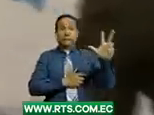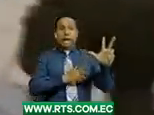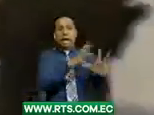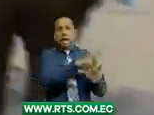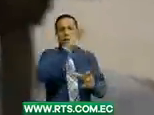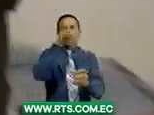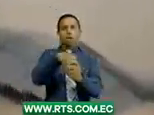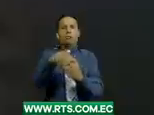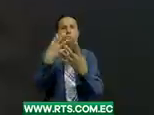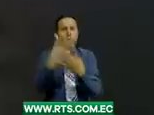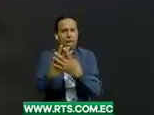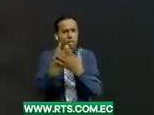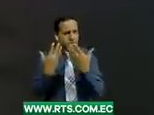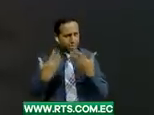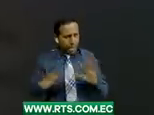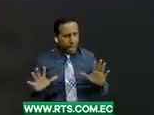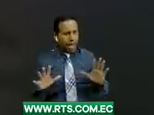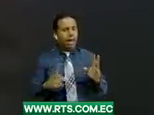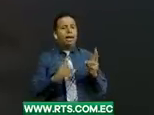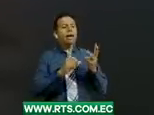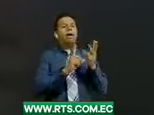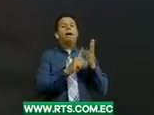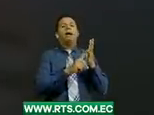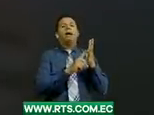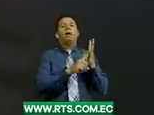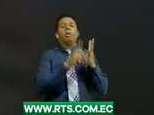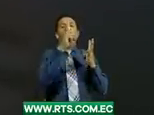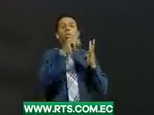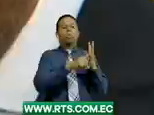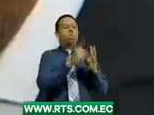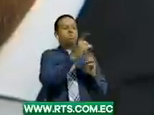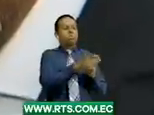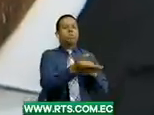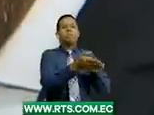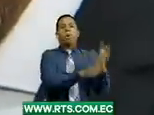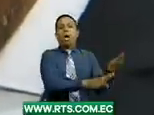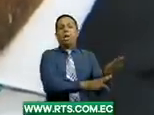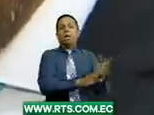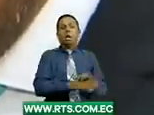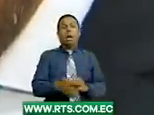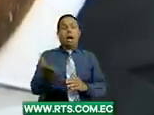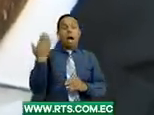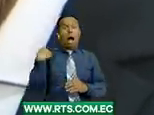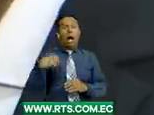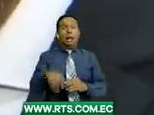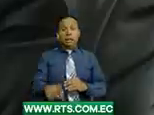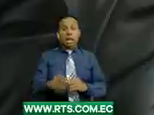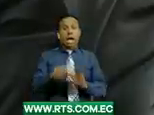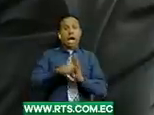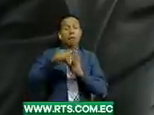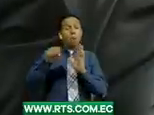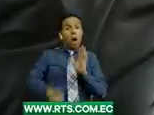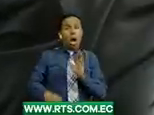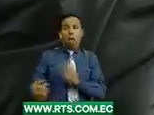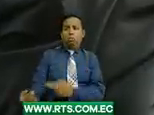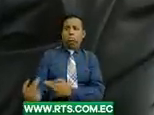detenidos. En ese sentido, el abogado Argüello fue incluido en el programa de protección de víctimas y testigos. Me ha hecho una llamada, y para